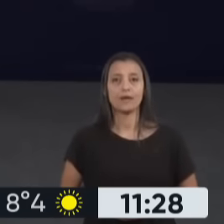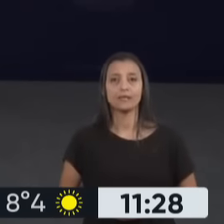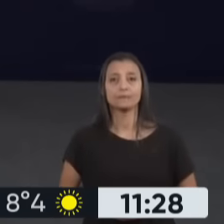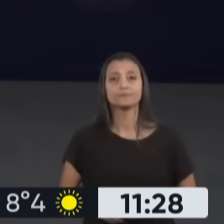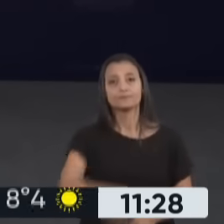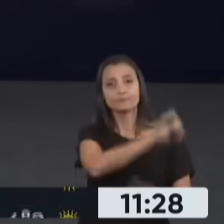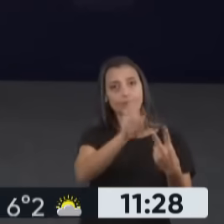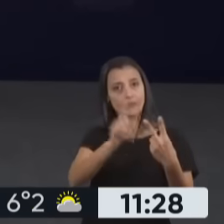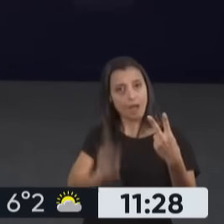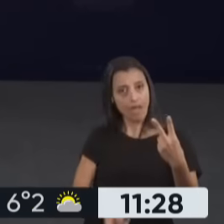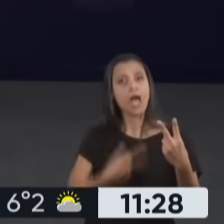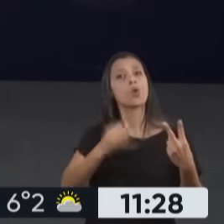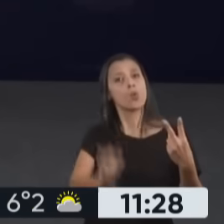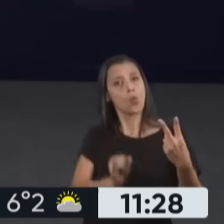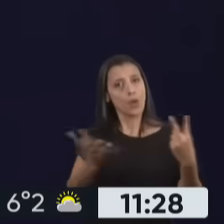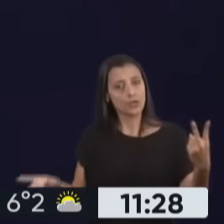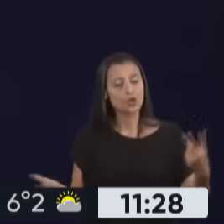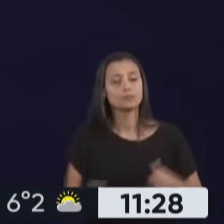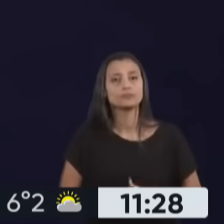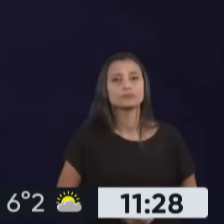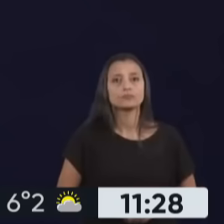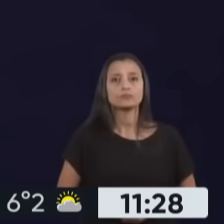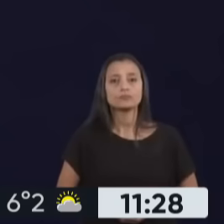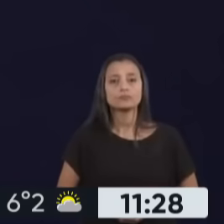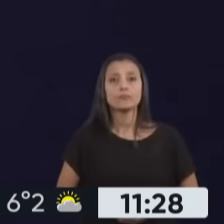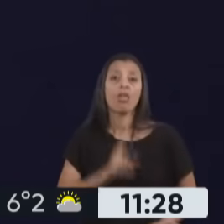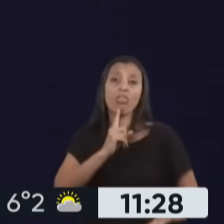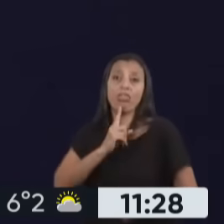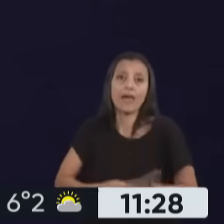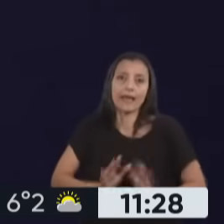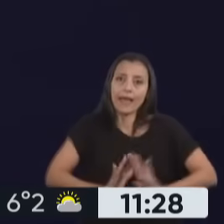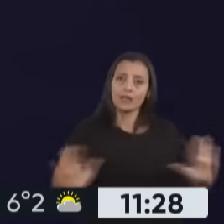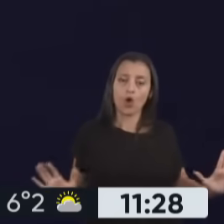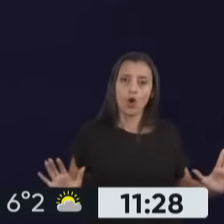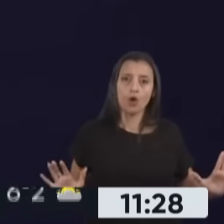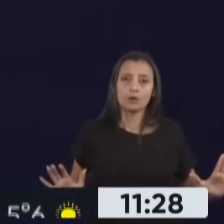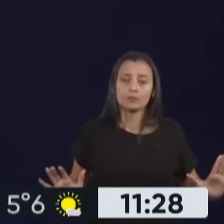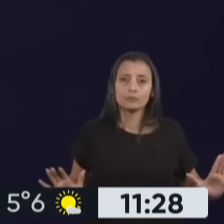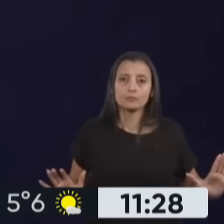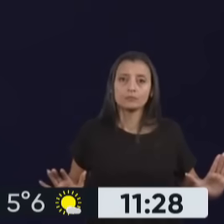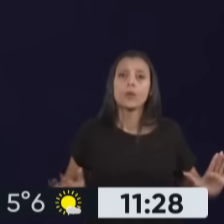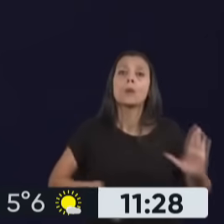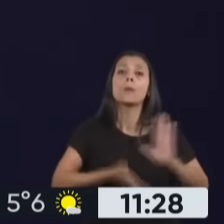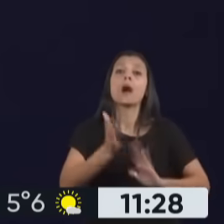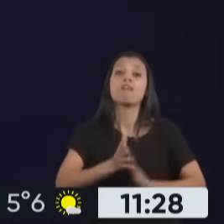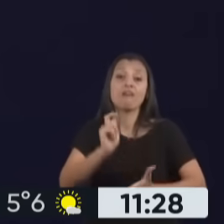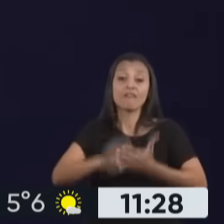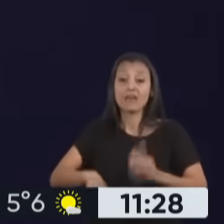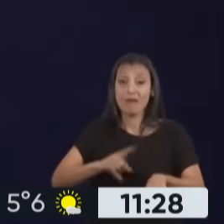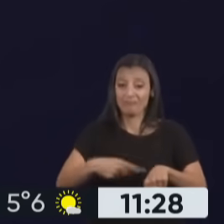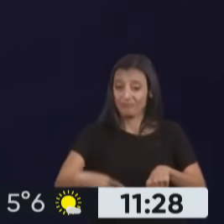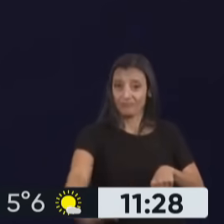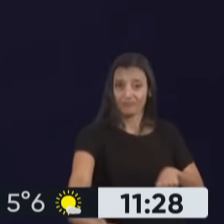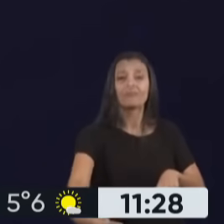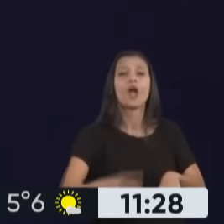En otro orden de cosas, contarles que en un decreto, a través de un decreto que se va a firmar en las próximas